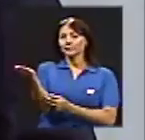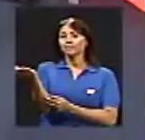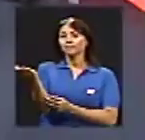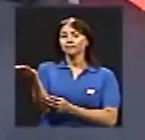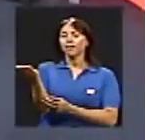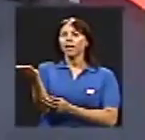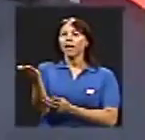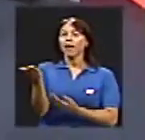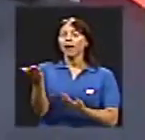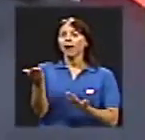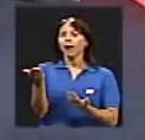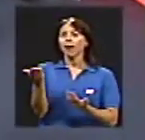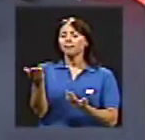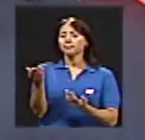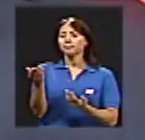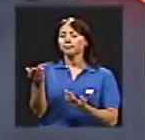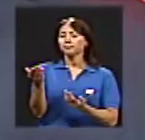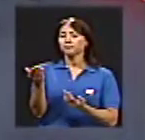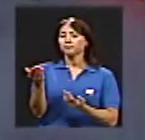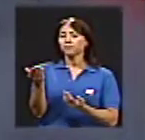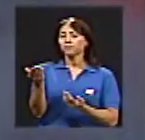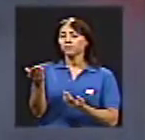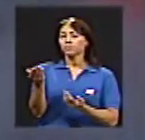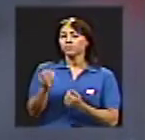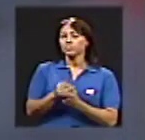amigos, a